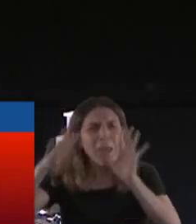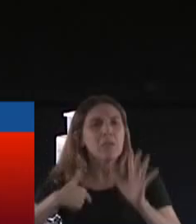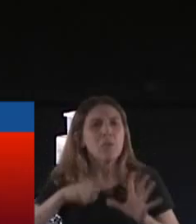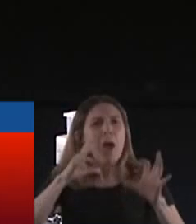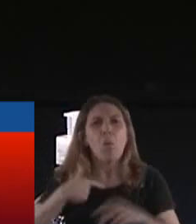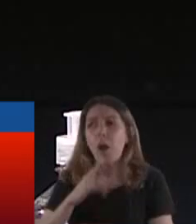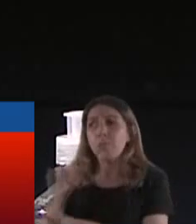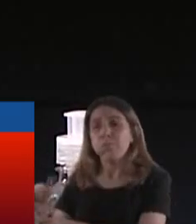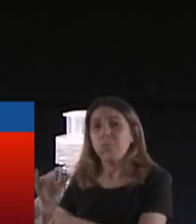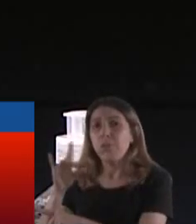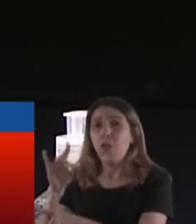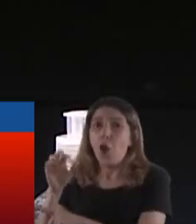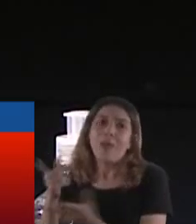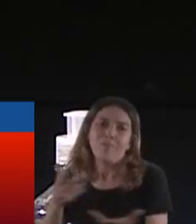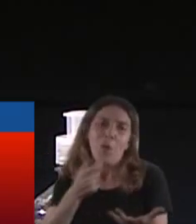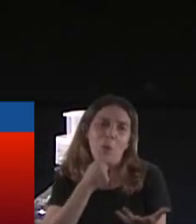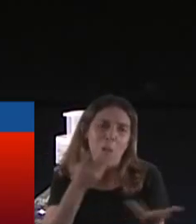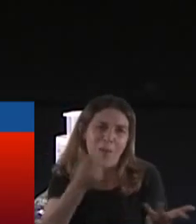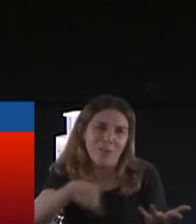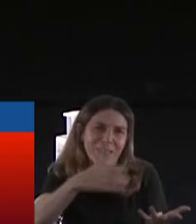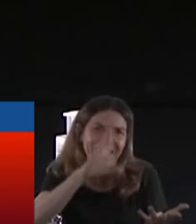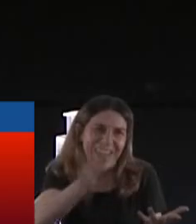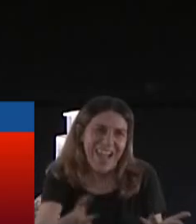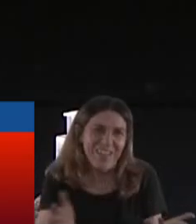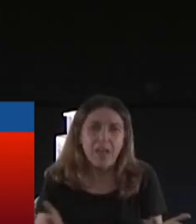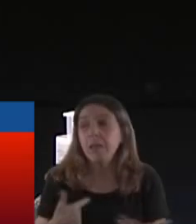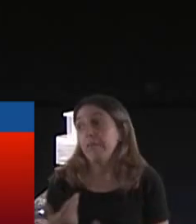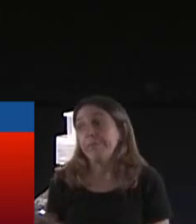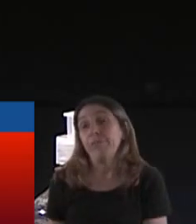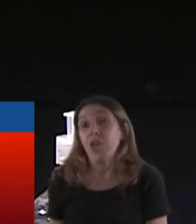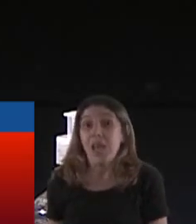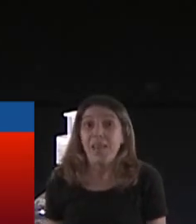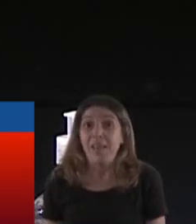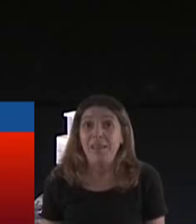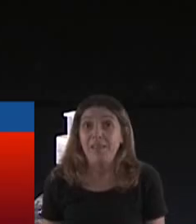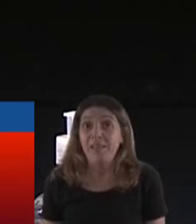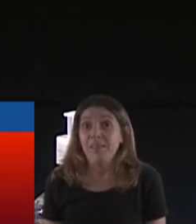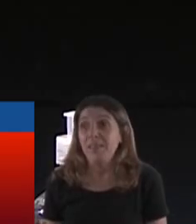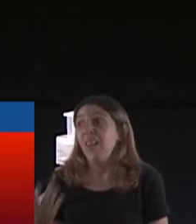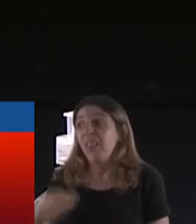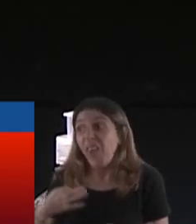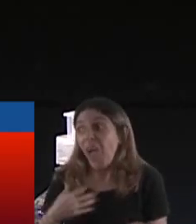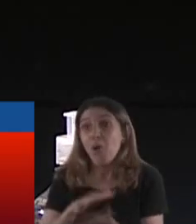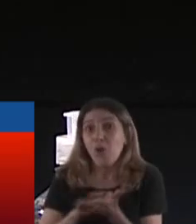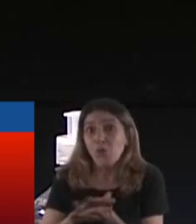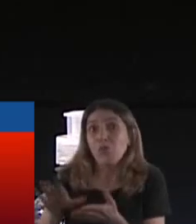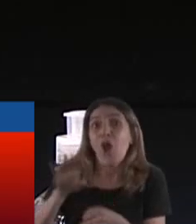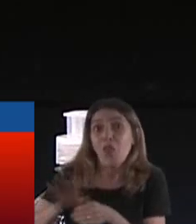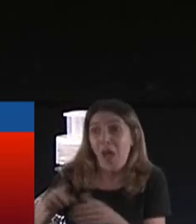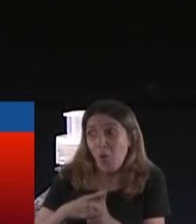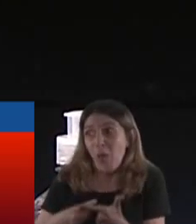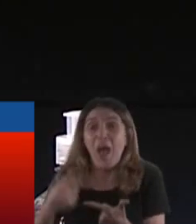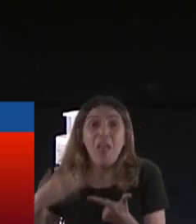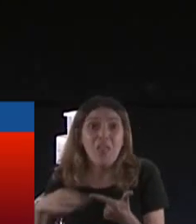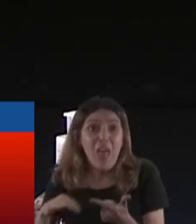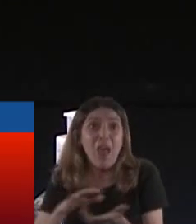Dora, es una broma, entiéndanlo bien, ¿no? Estaba Eli también. Le dije, che, tengo que arreglar la deuda con los privados, tengo que